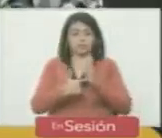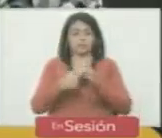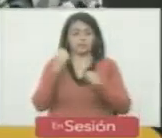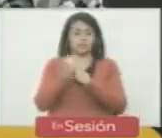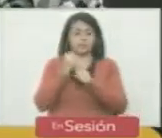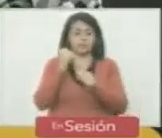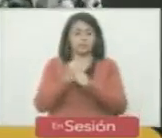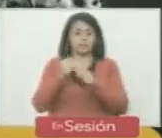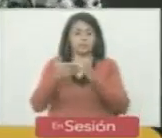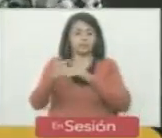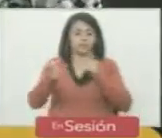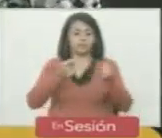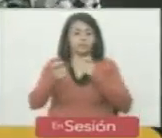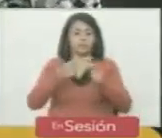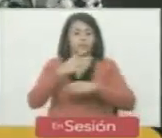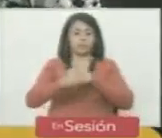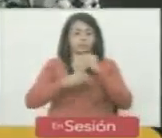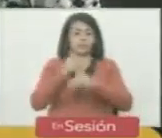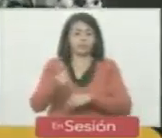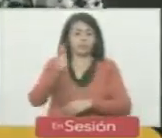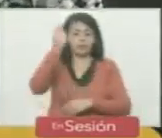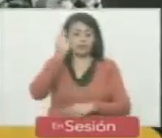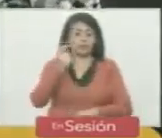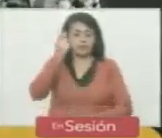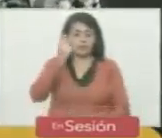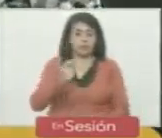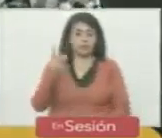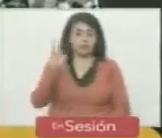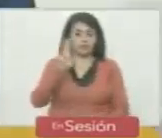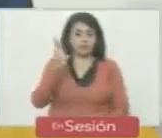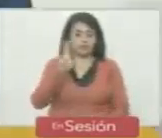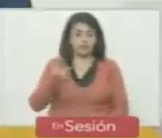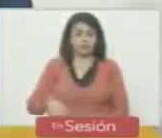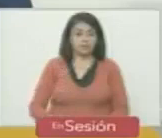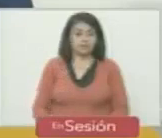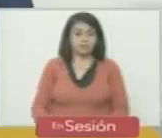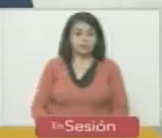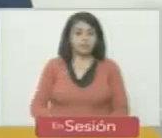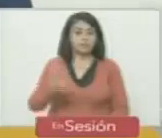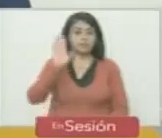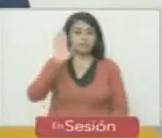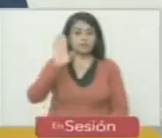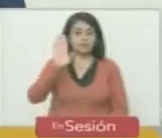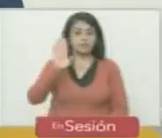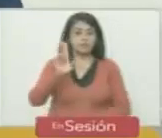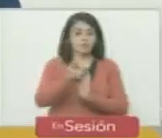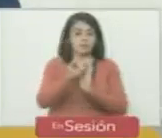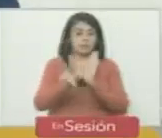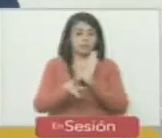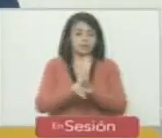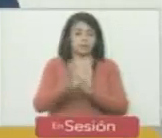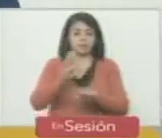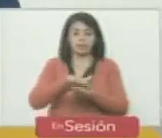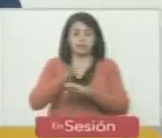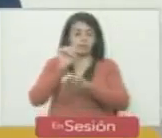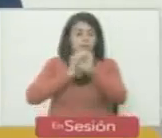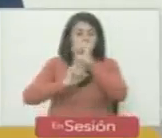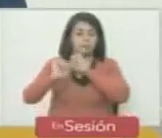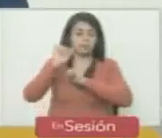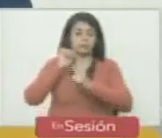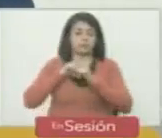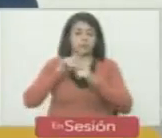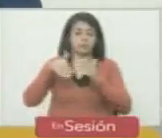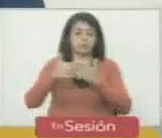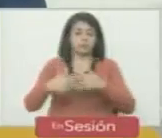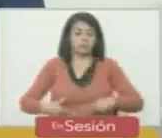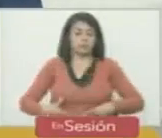función contralora que le corresponde como diputada de la República y jura principalmente defender hasta con